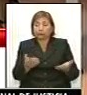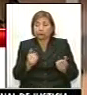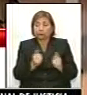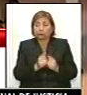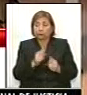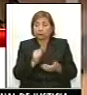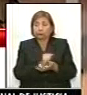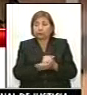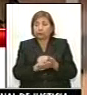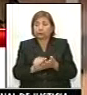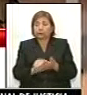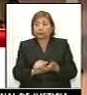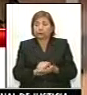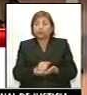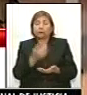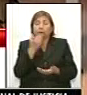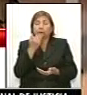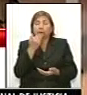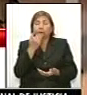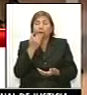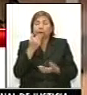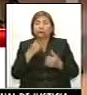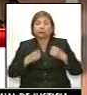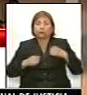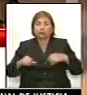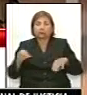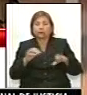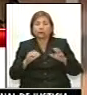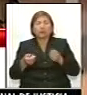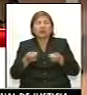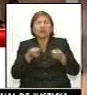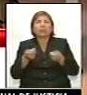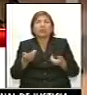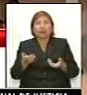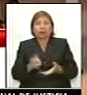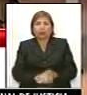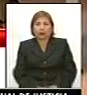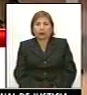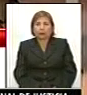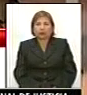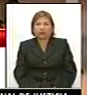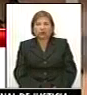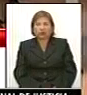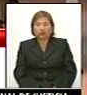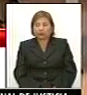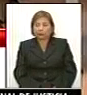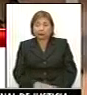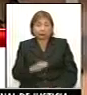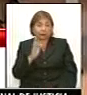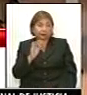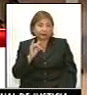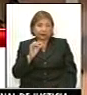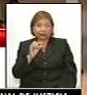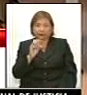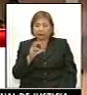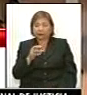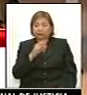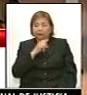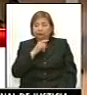en este mes, uh-huh, ¿quiénes eran los actores que lideraban la experiencia? Estaba Figari, el